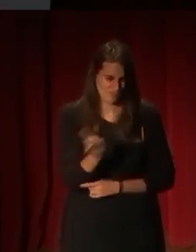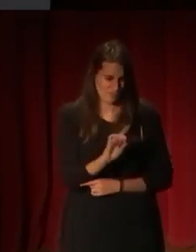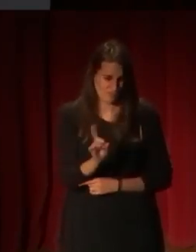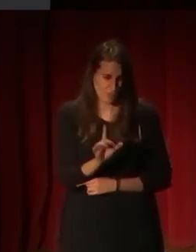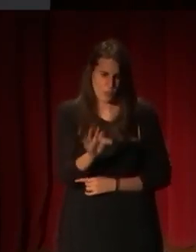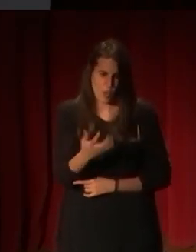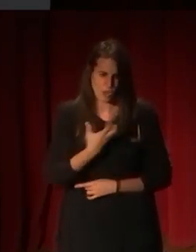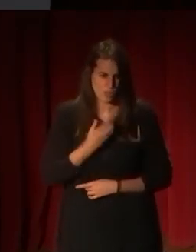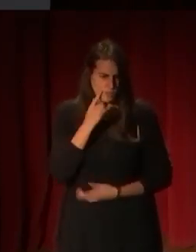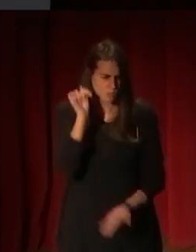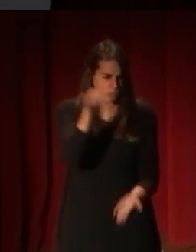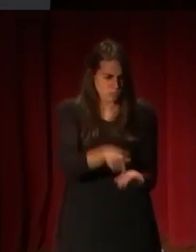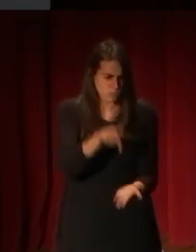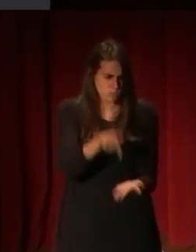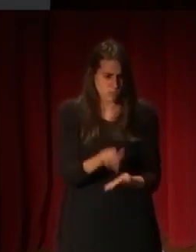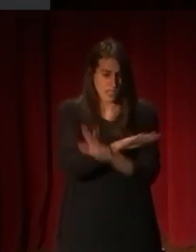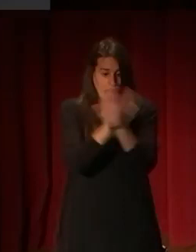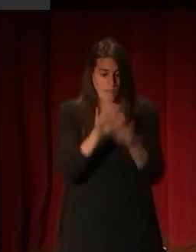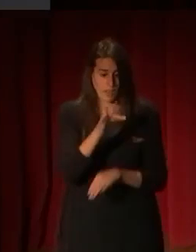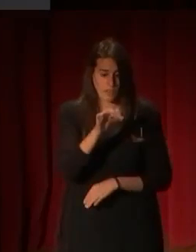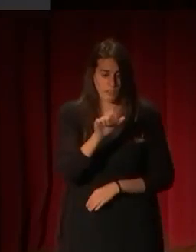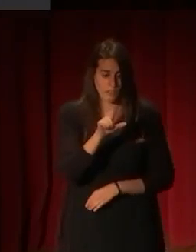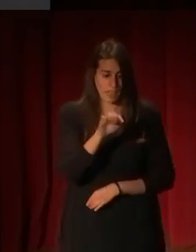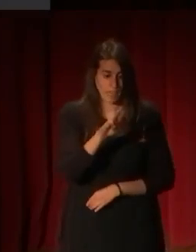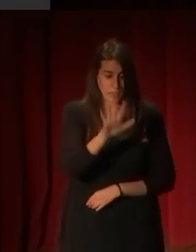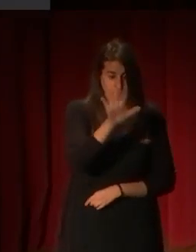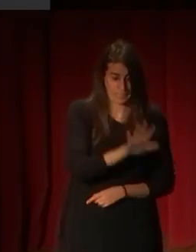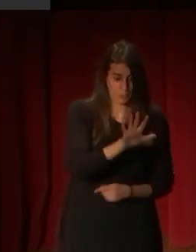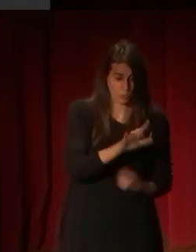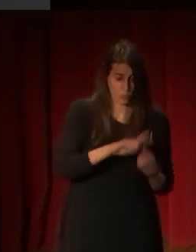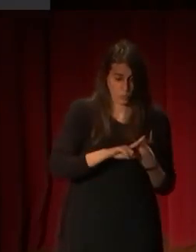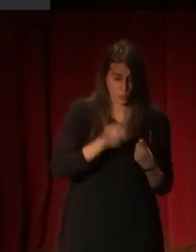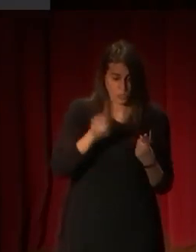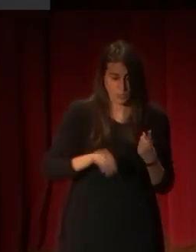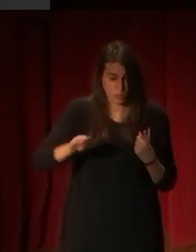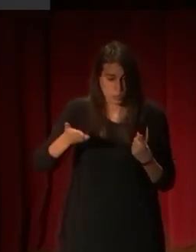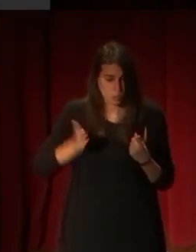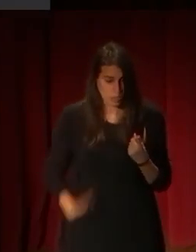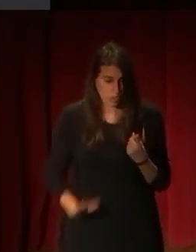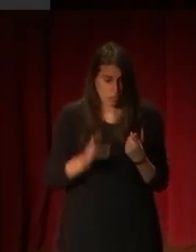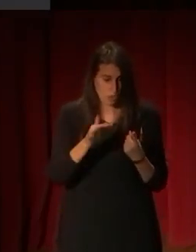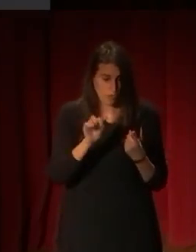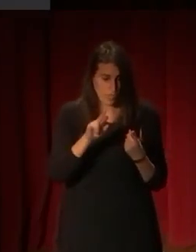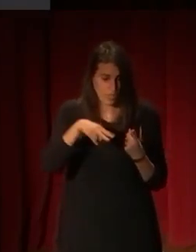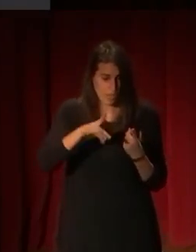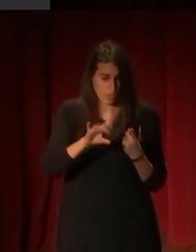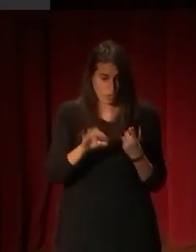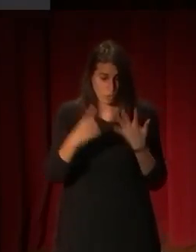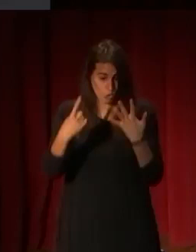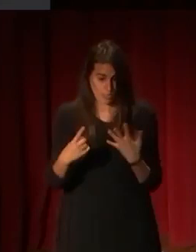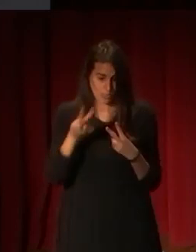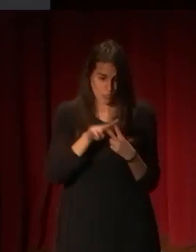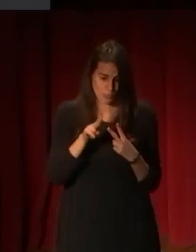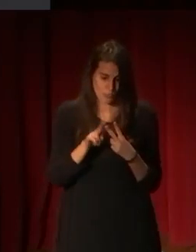municipal hizo que tanto felipe quinto el primer borbón como su hijo y heredero fernando sexto trans y